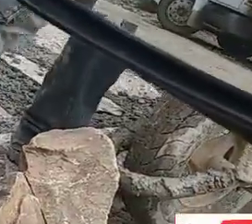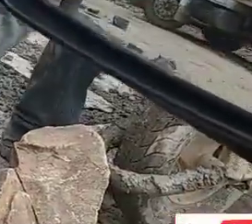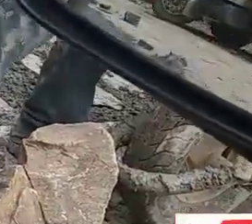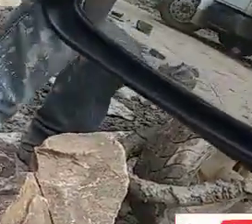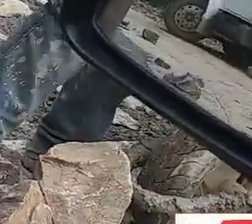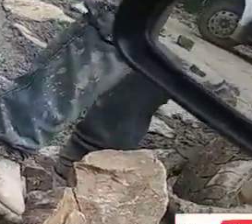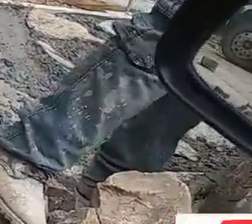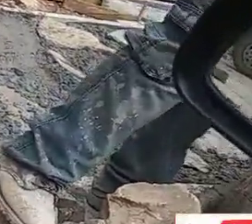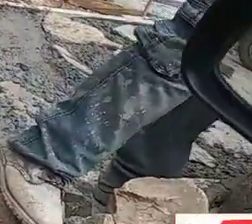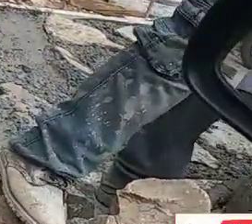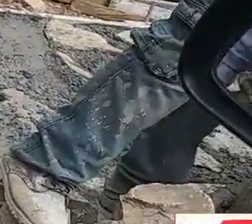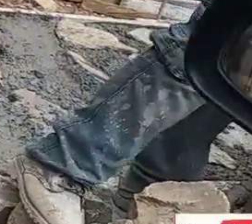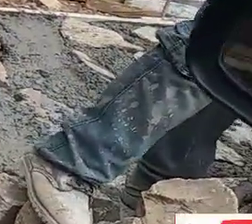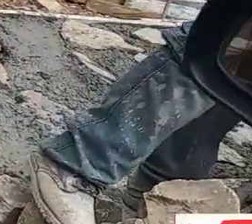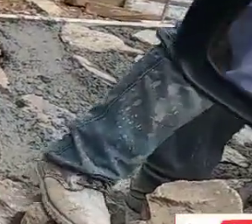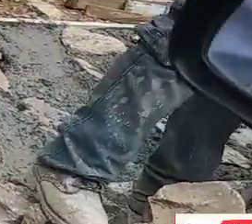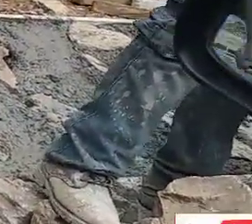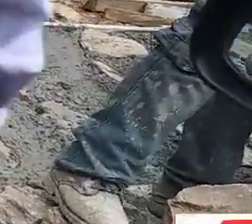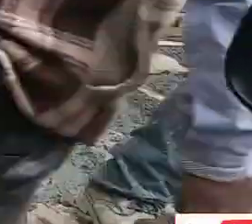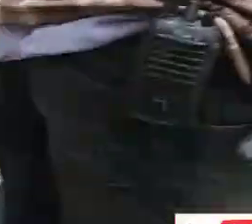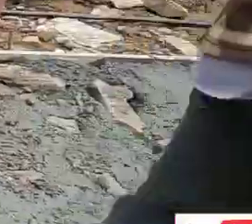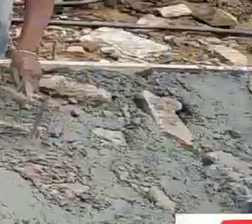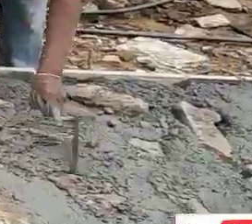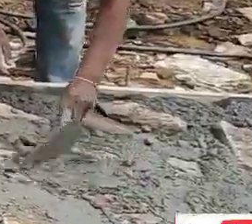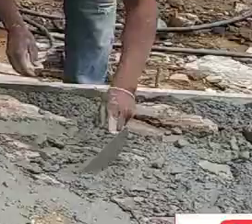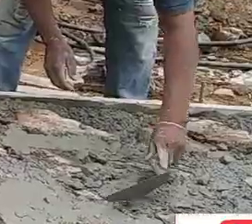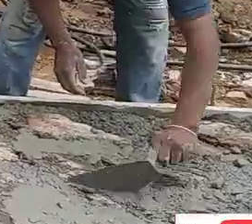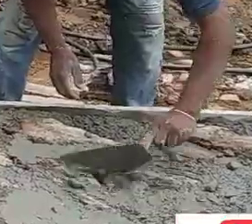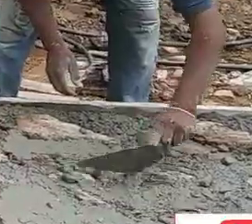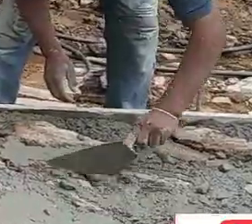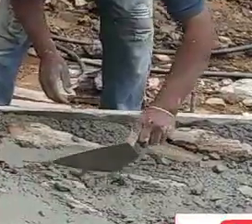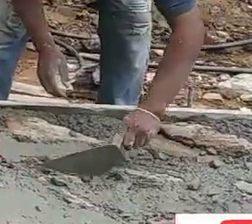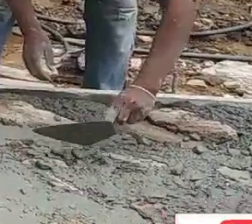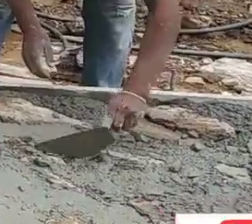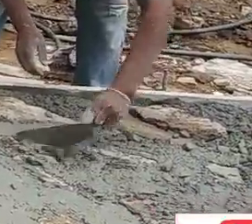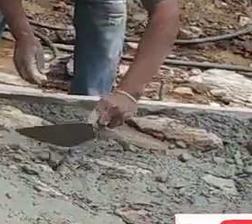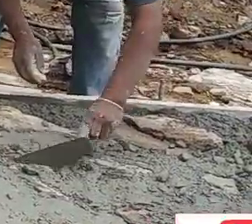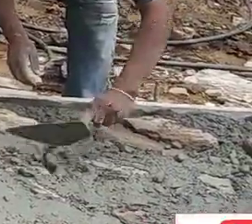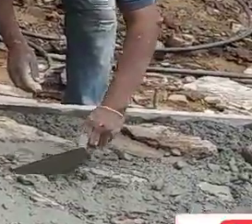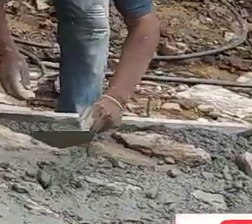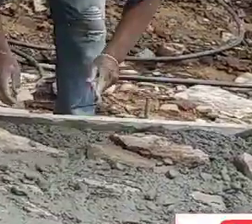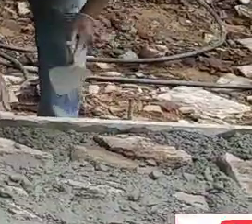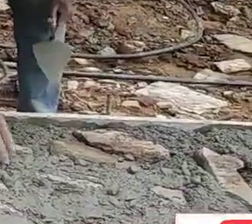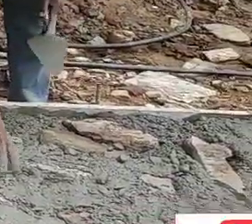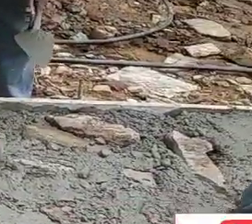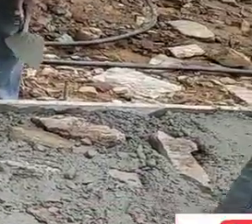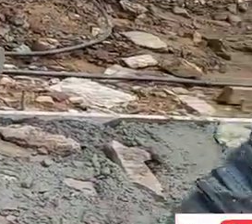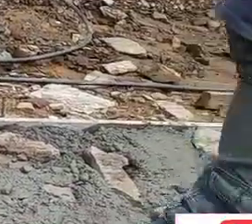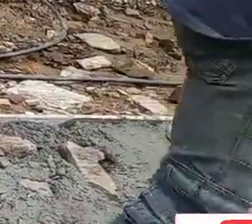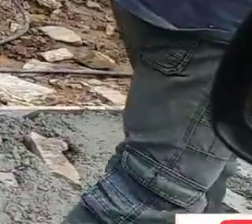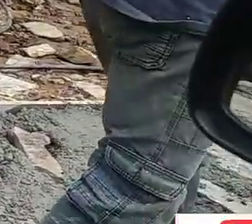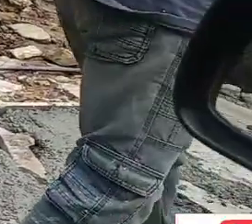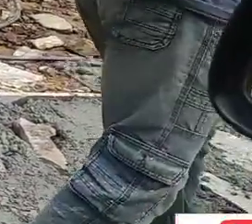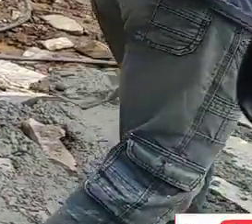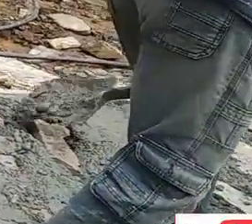el propio pueblo. Le resalta la labor de los pueblos, cómo ellos se organizan. Y